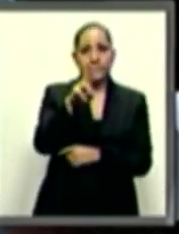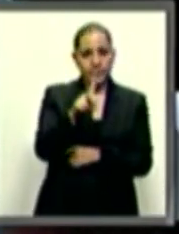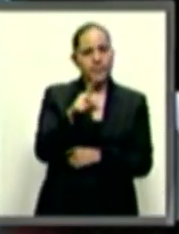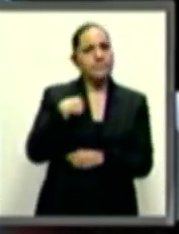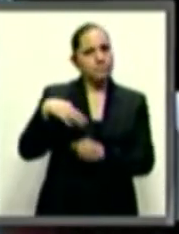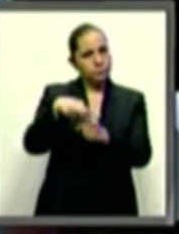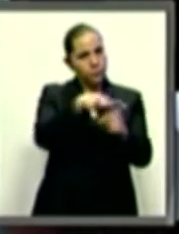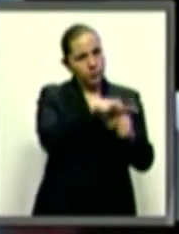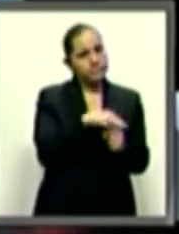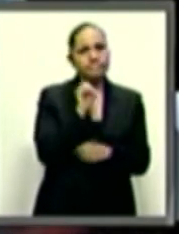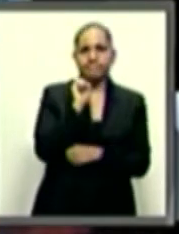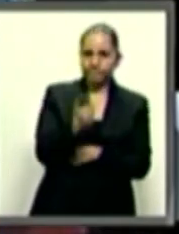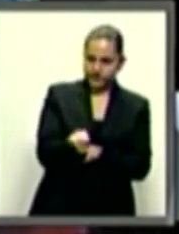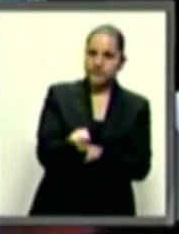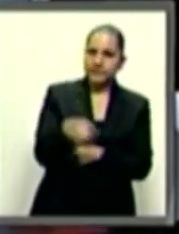de